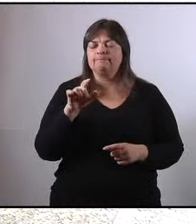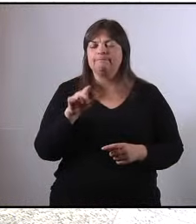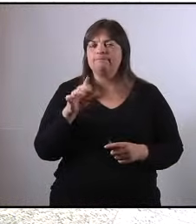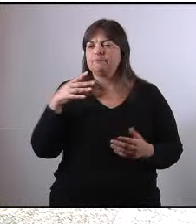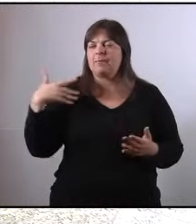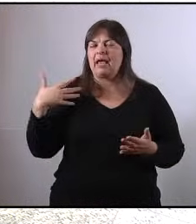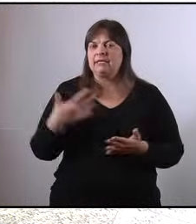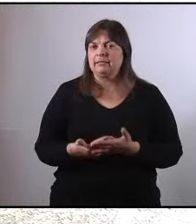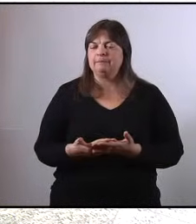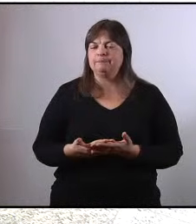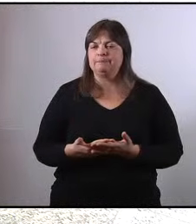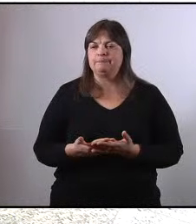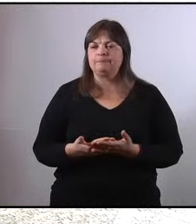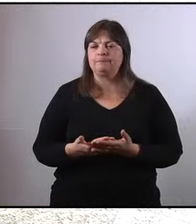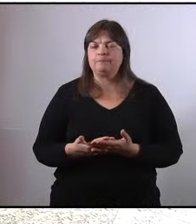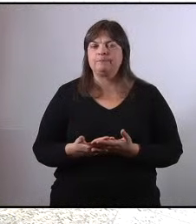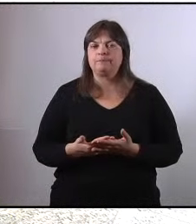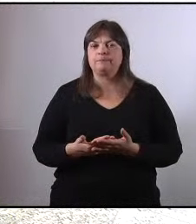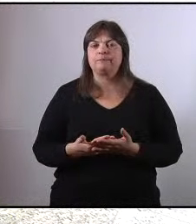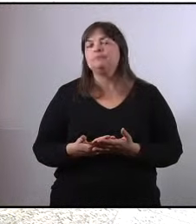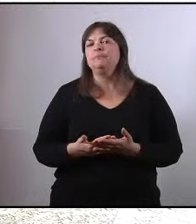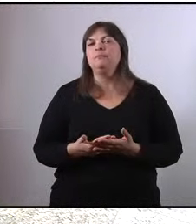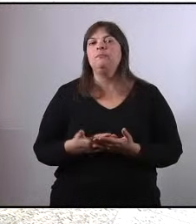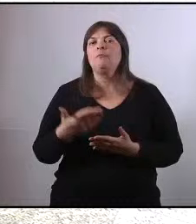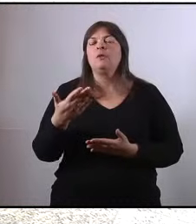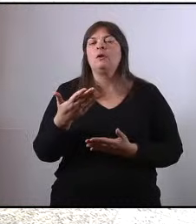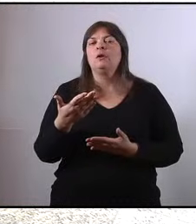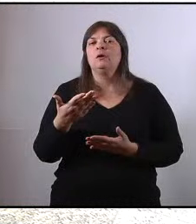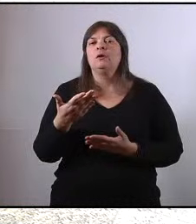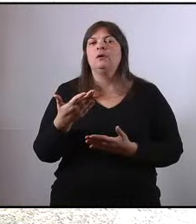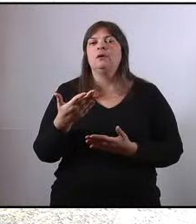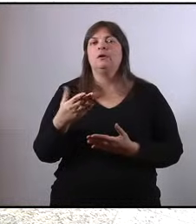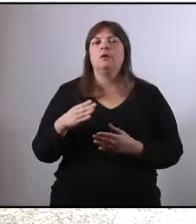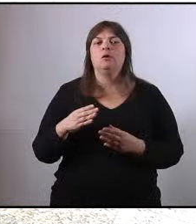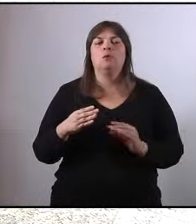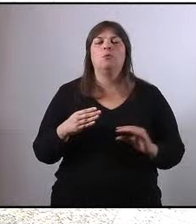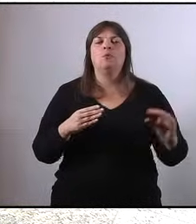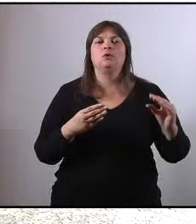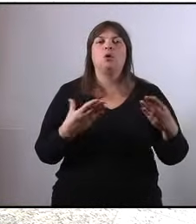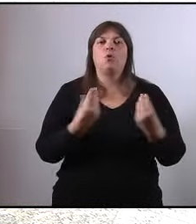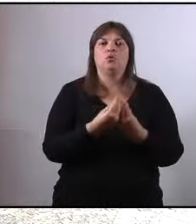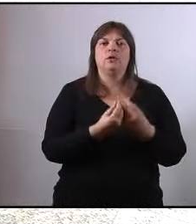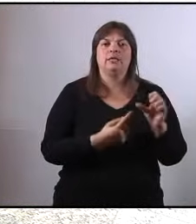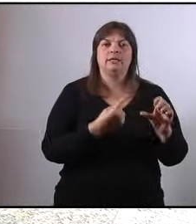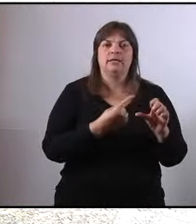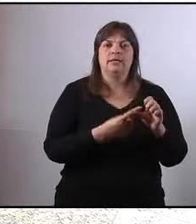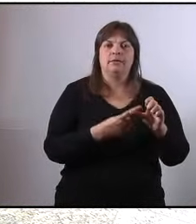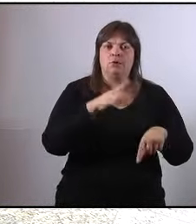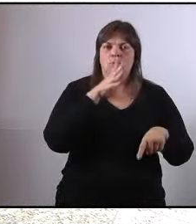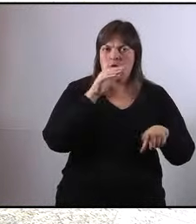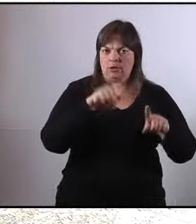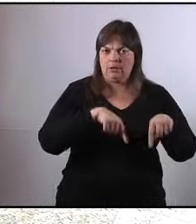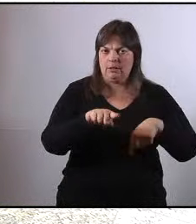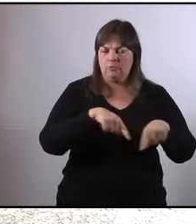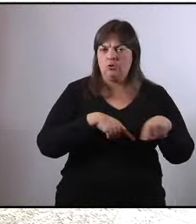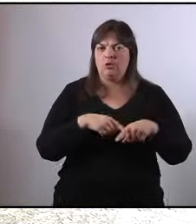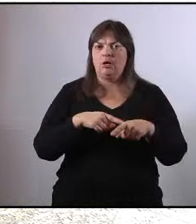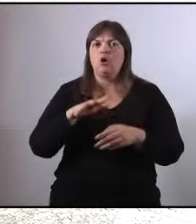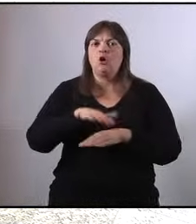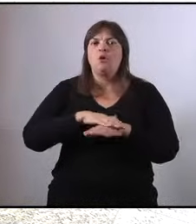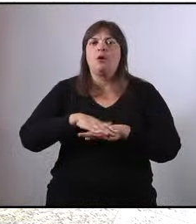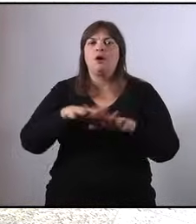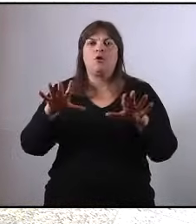ahora había una colaboración, una parte la ponía la Junta en cuanto al transporte, otra parte la ponía el Gobierno central en el caso de